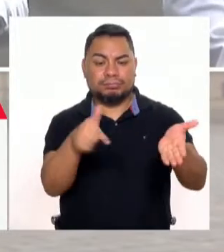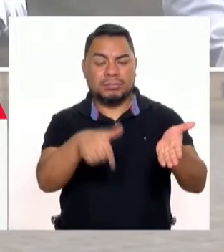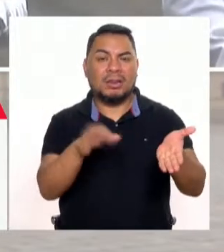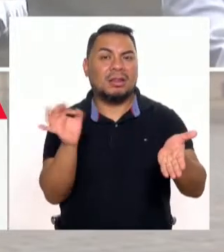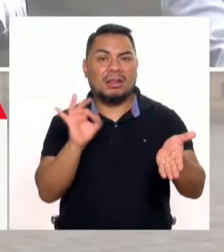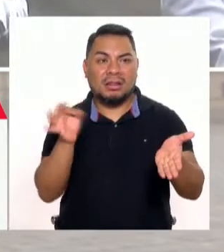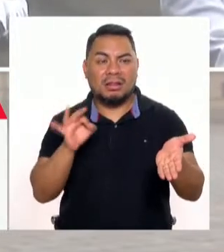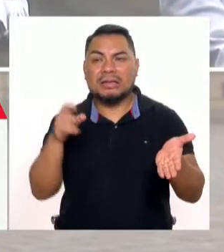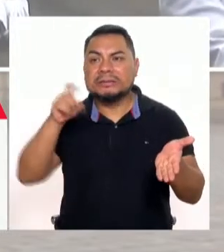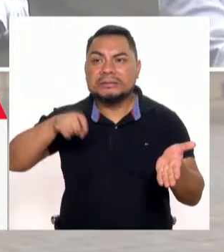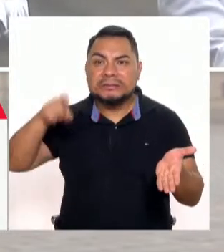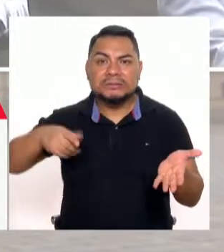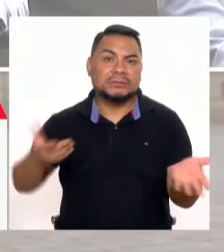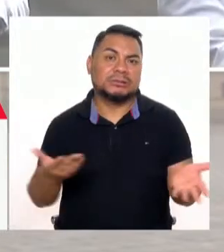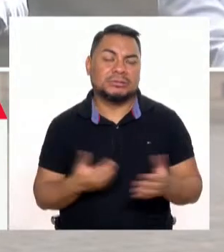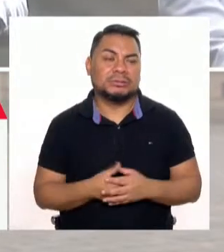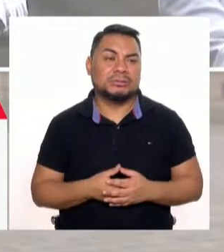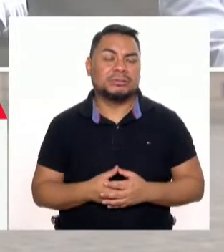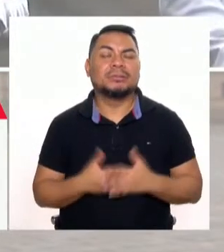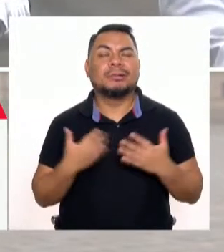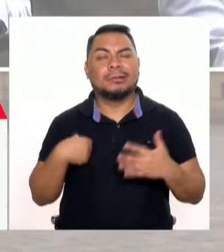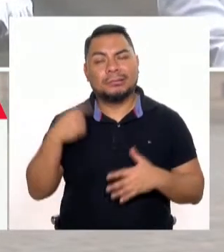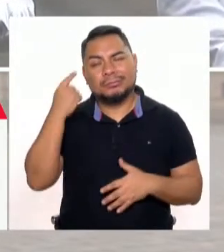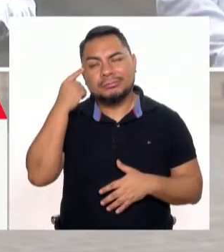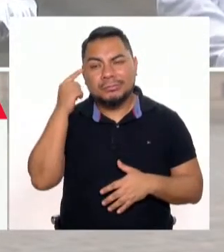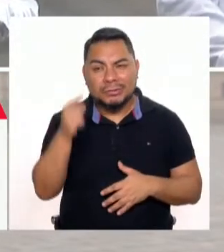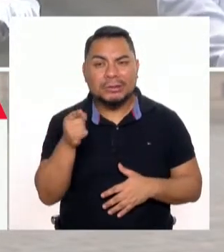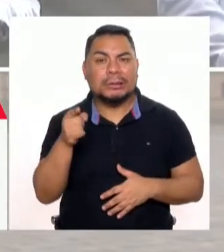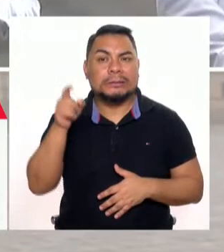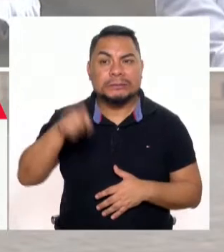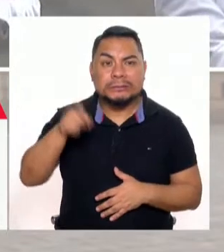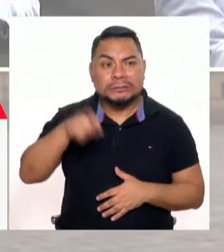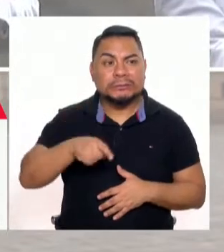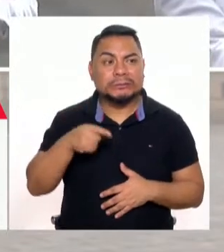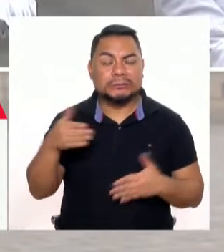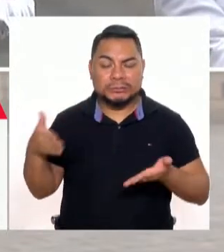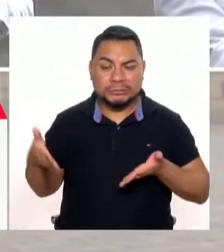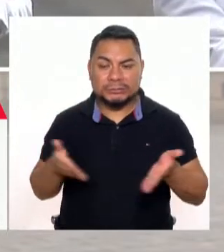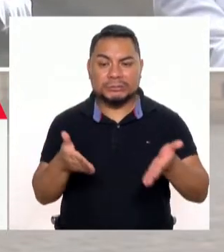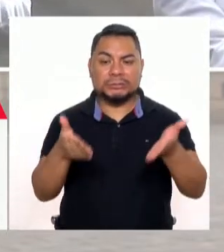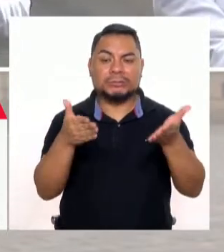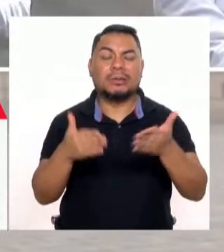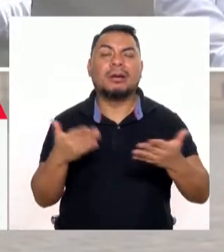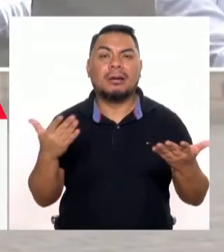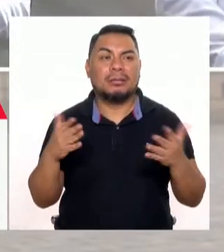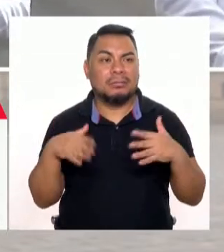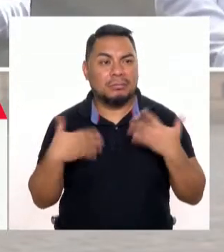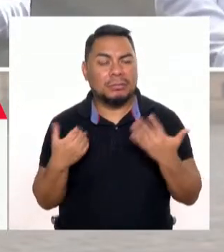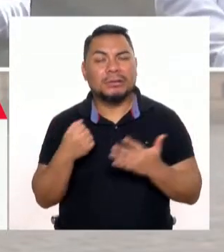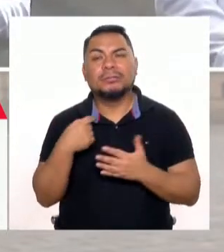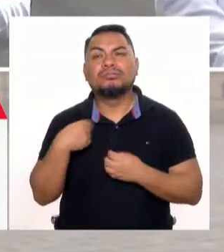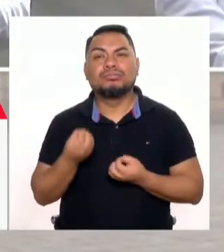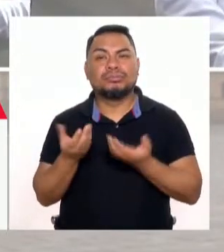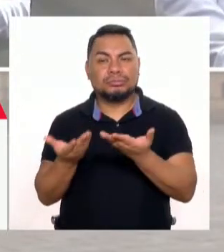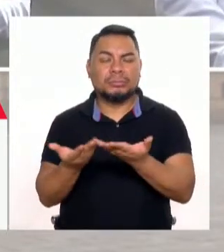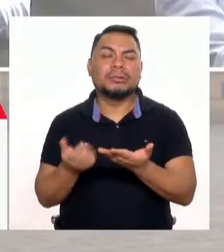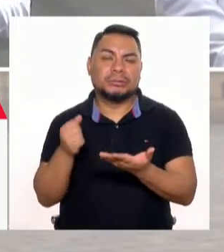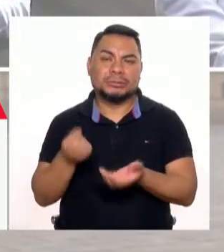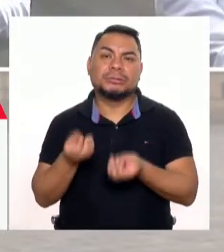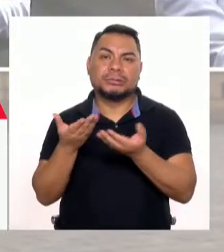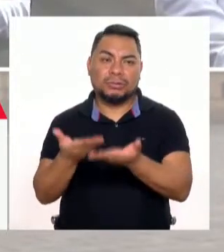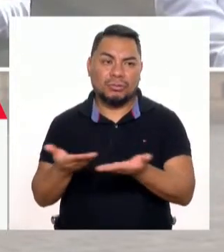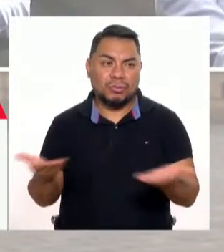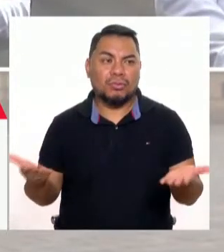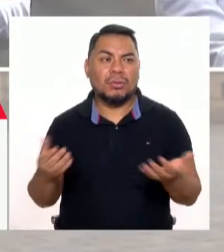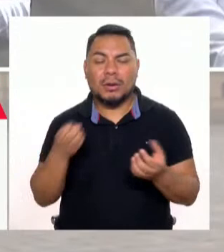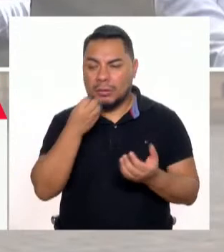frente a ello lo mínimo que podemos hacer es dar medios